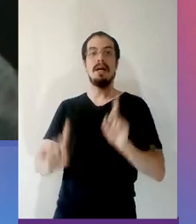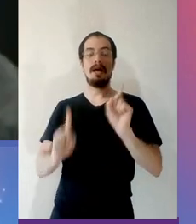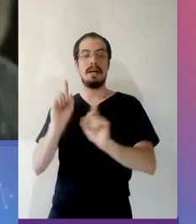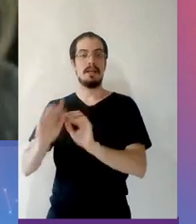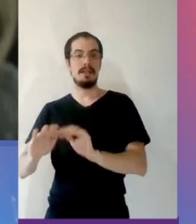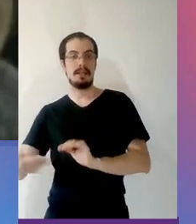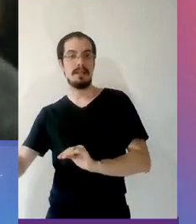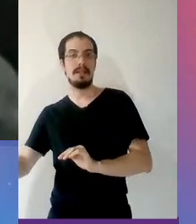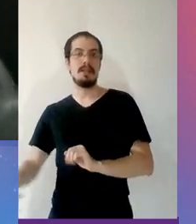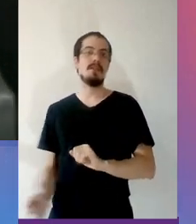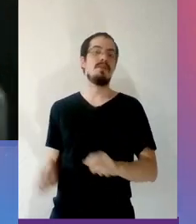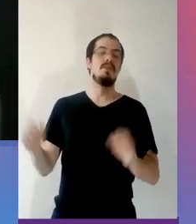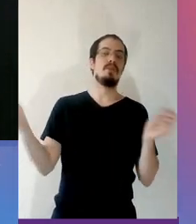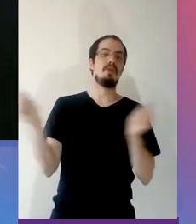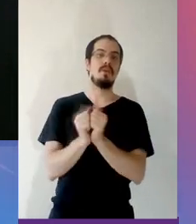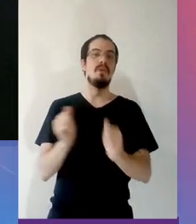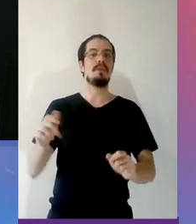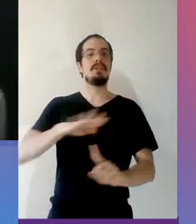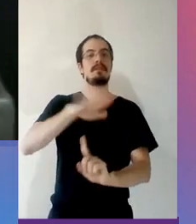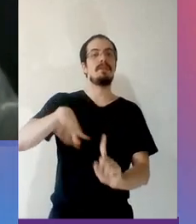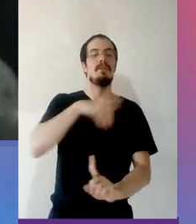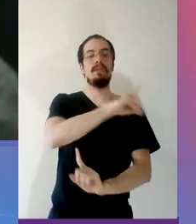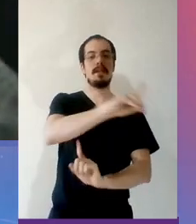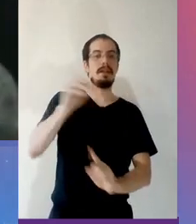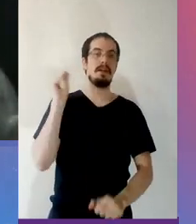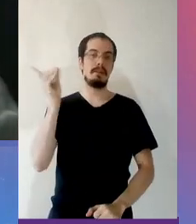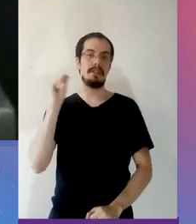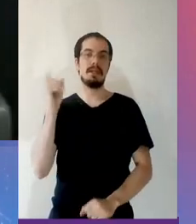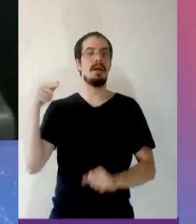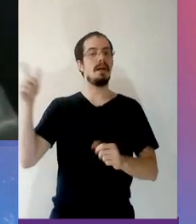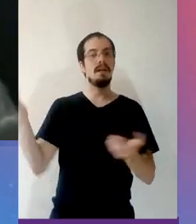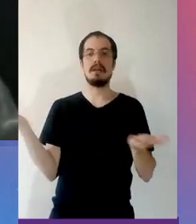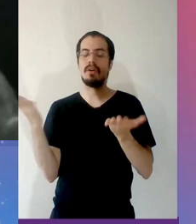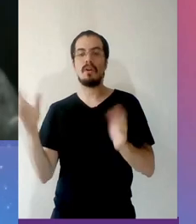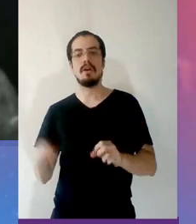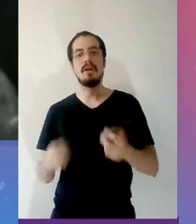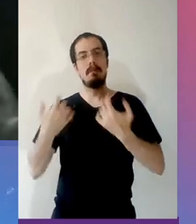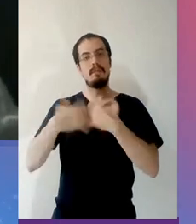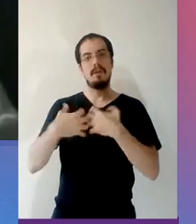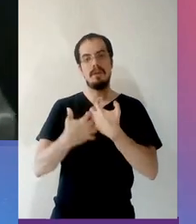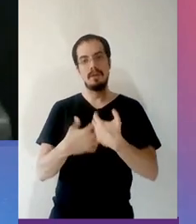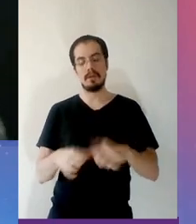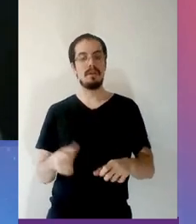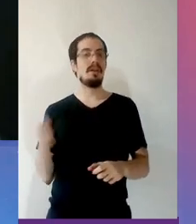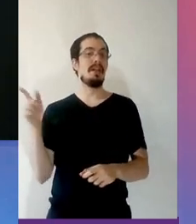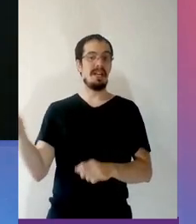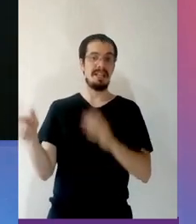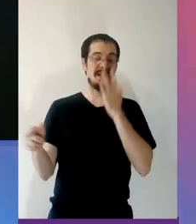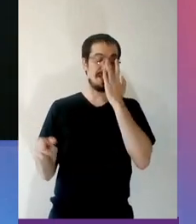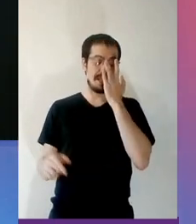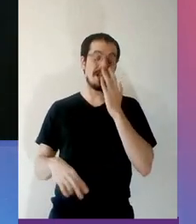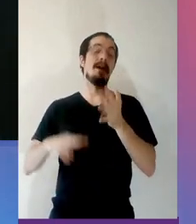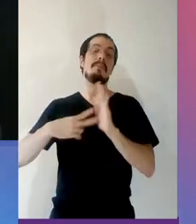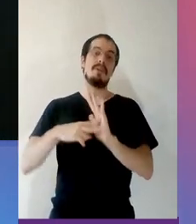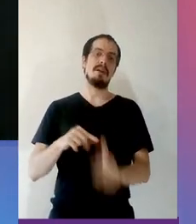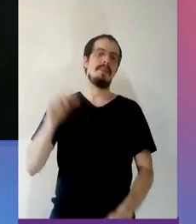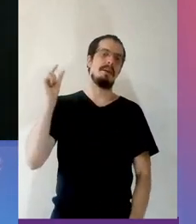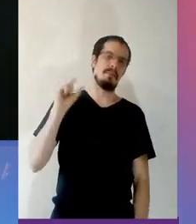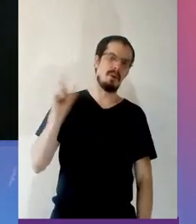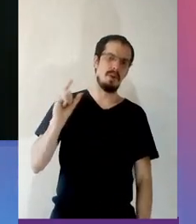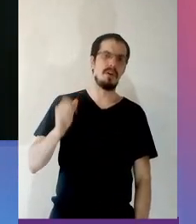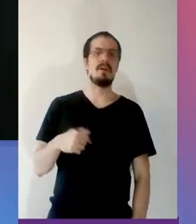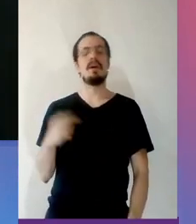tipo, cognitiva, motora, etcétera, la verdad es que es muy bajo lo que estamos haciendo. Es distinto a terapia